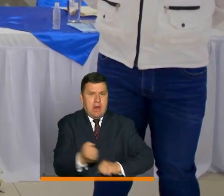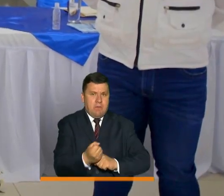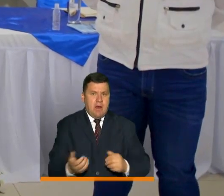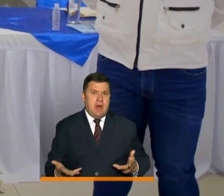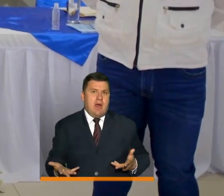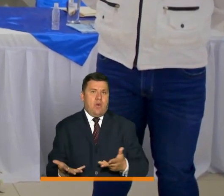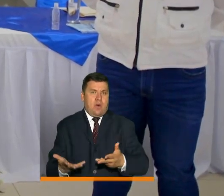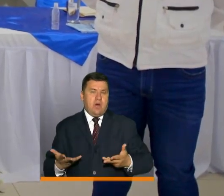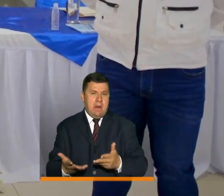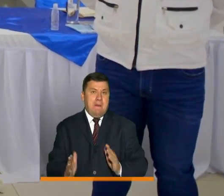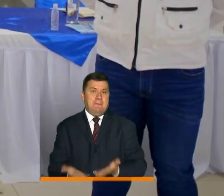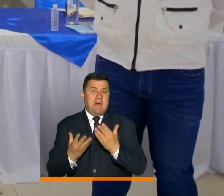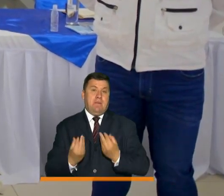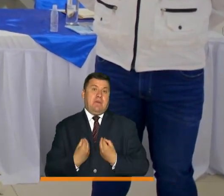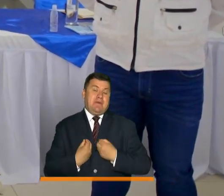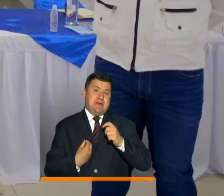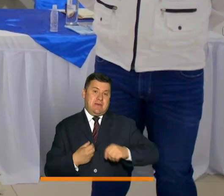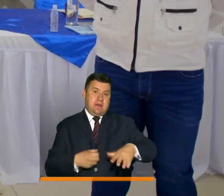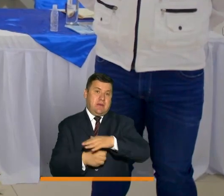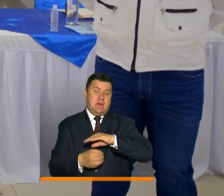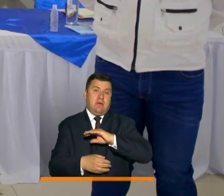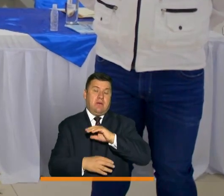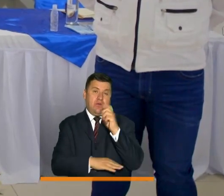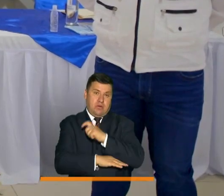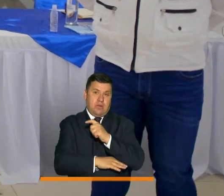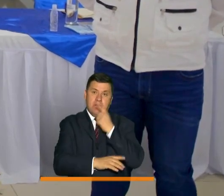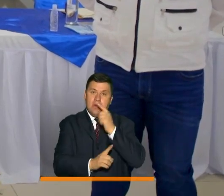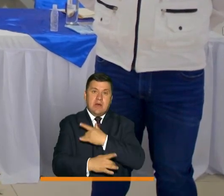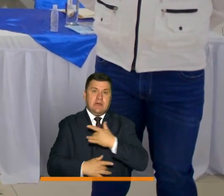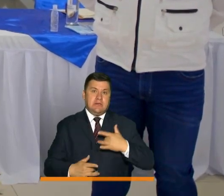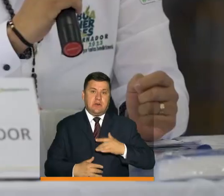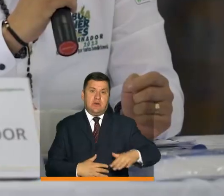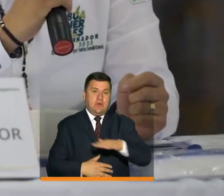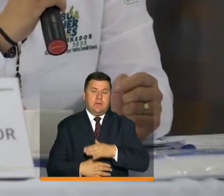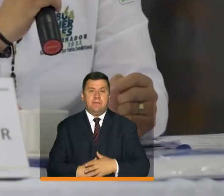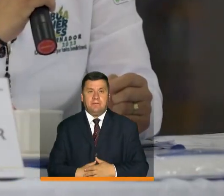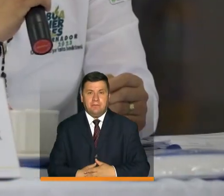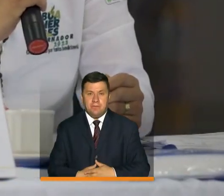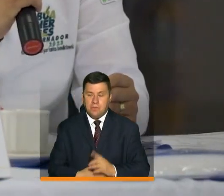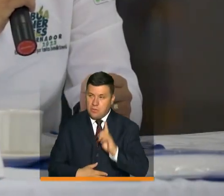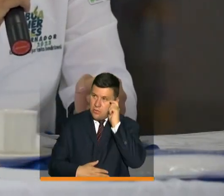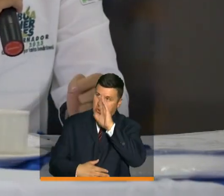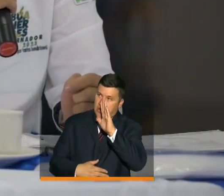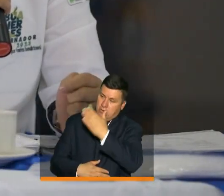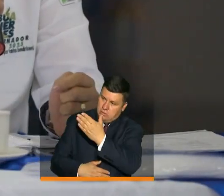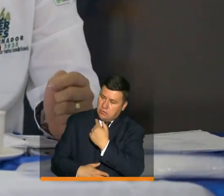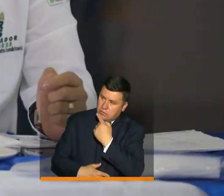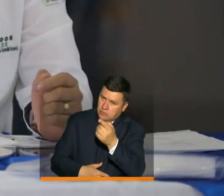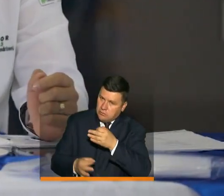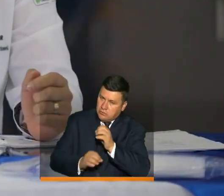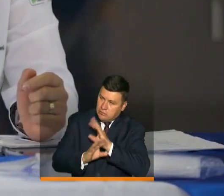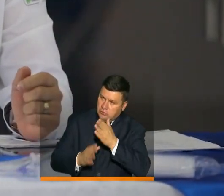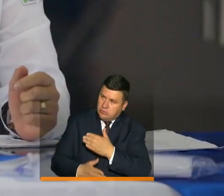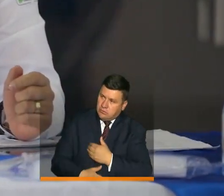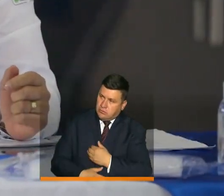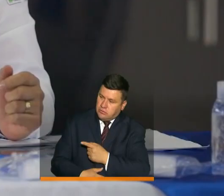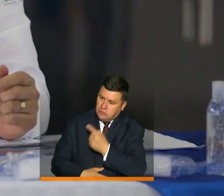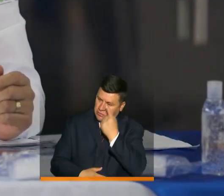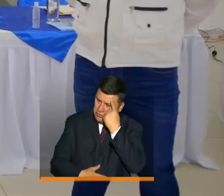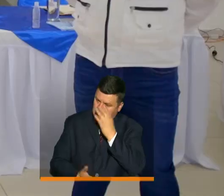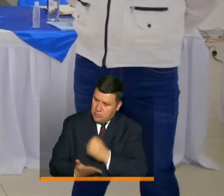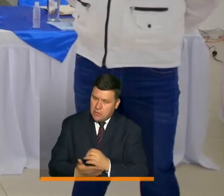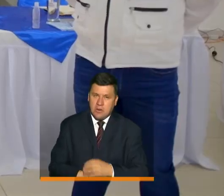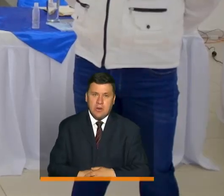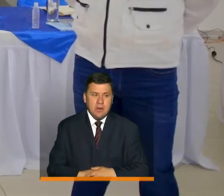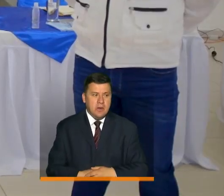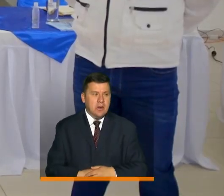ayudarán a un mejor vivir y a también a mantener la salud de la comunidad. Señor gobernador, le pediría que nos exprese sus pensamientos.